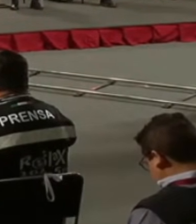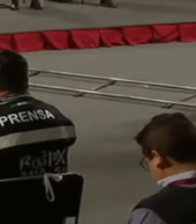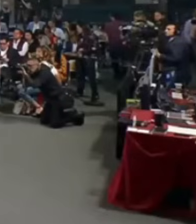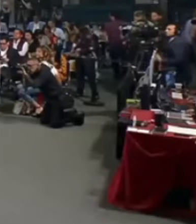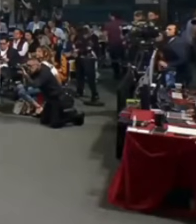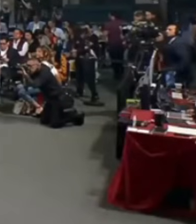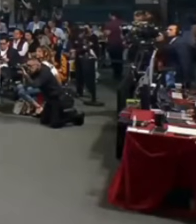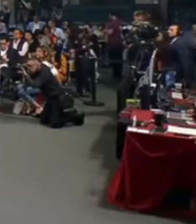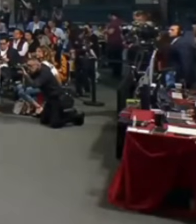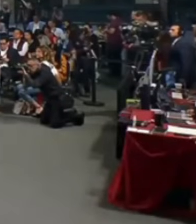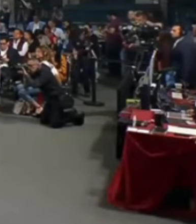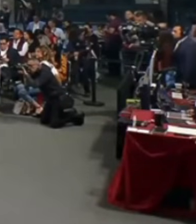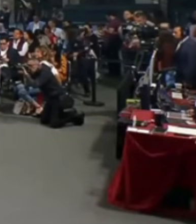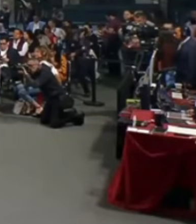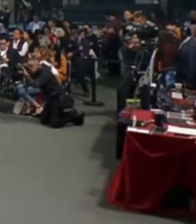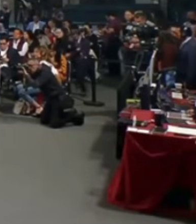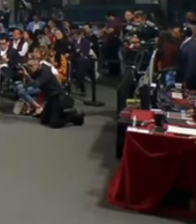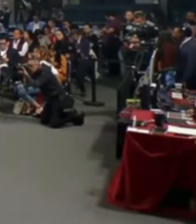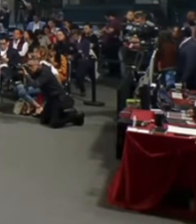al